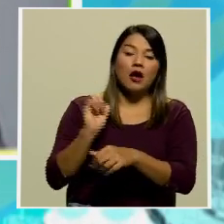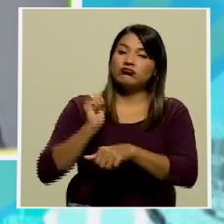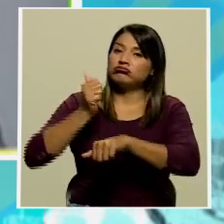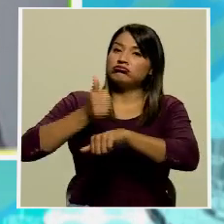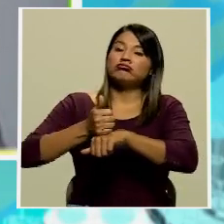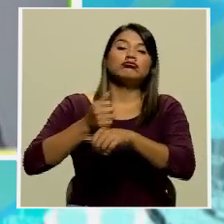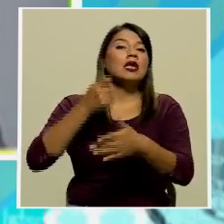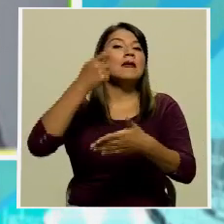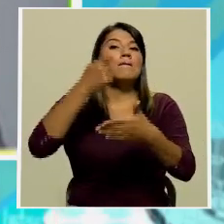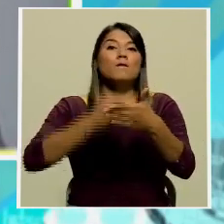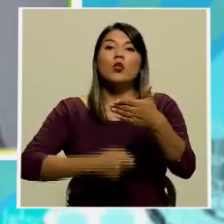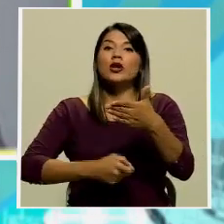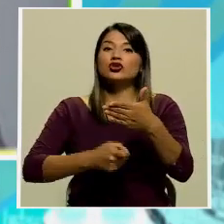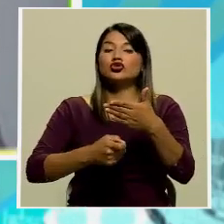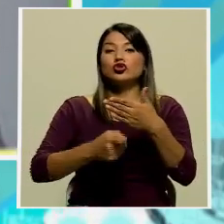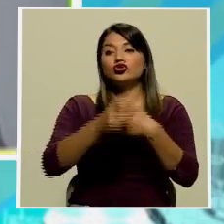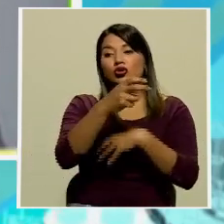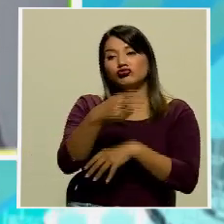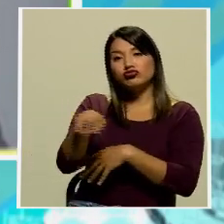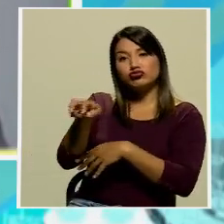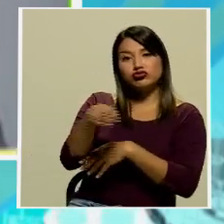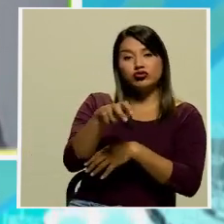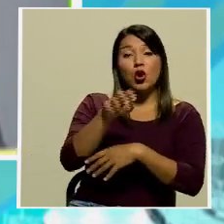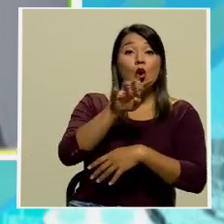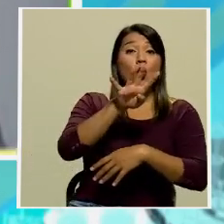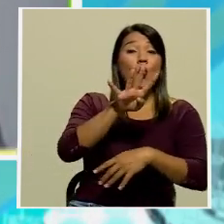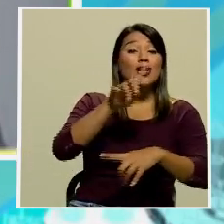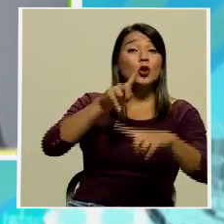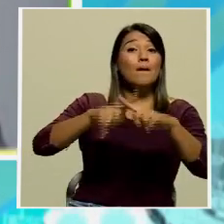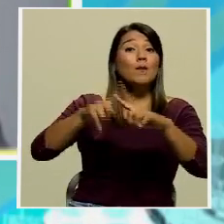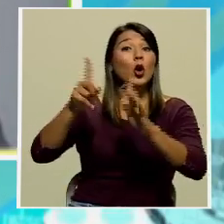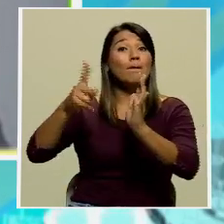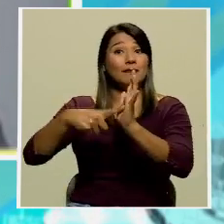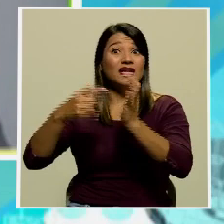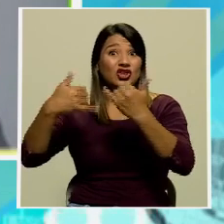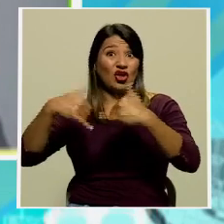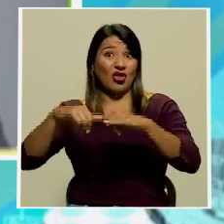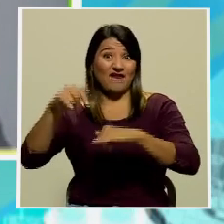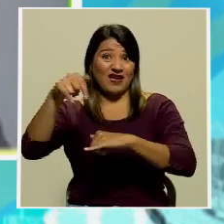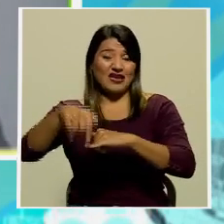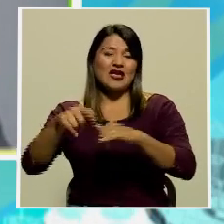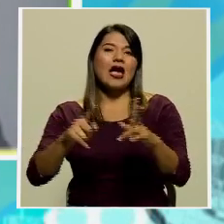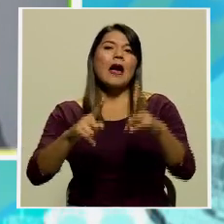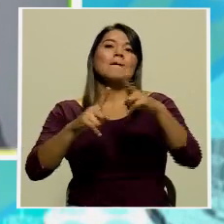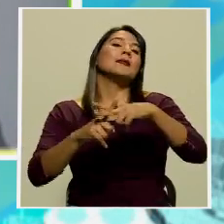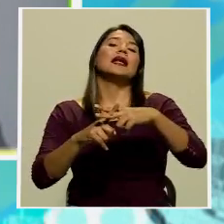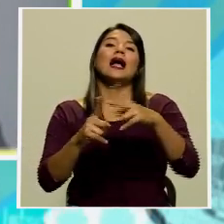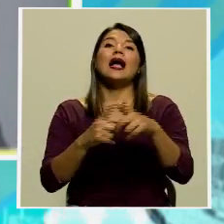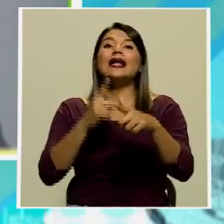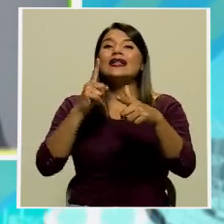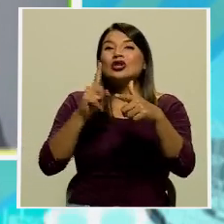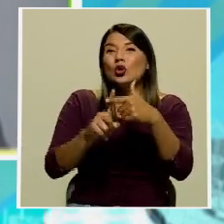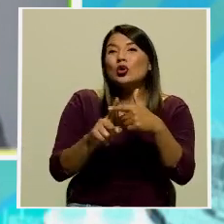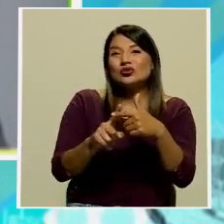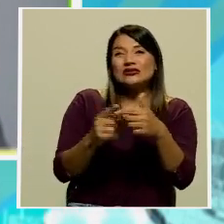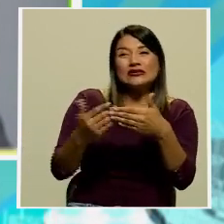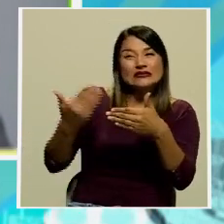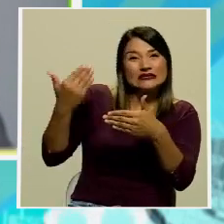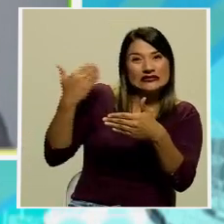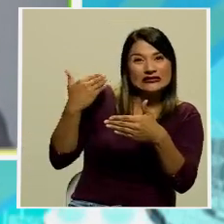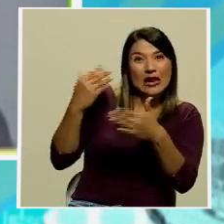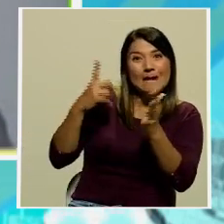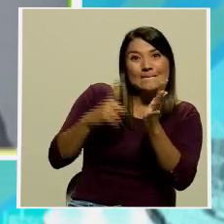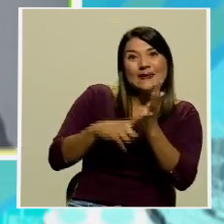transacciones financieras o 4 por mil, que todavía sigue vigente, y en ese momento sí hubo esos compromisos